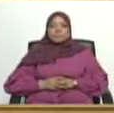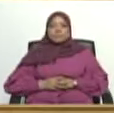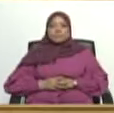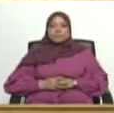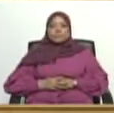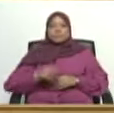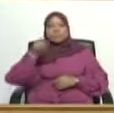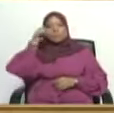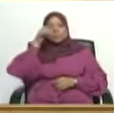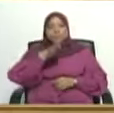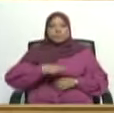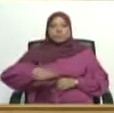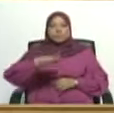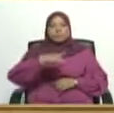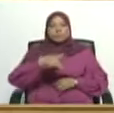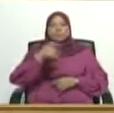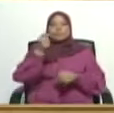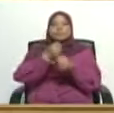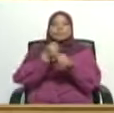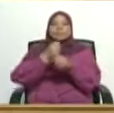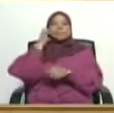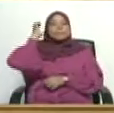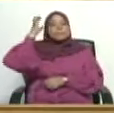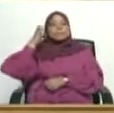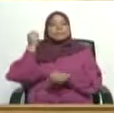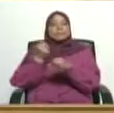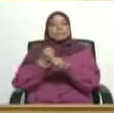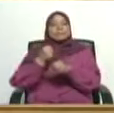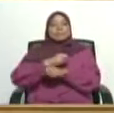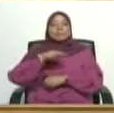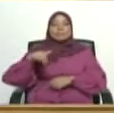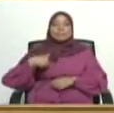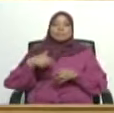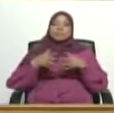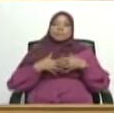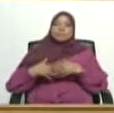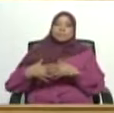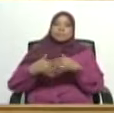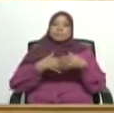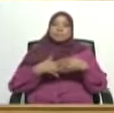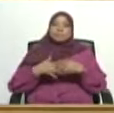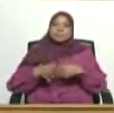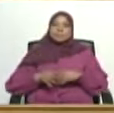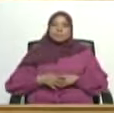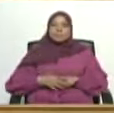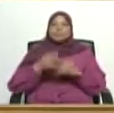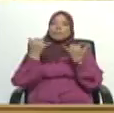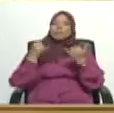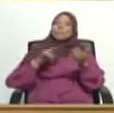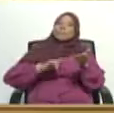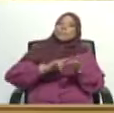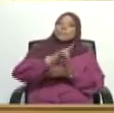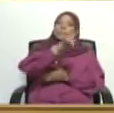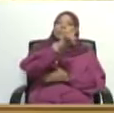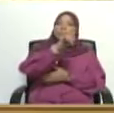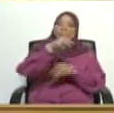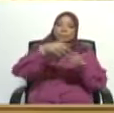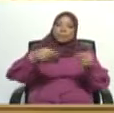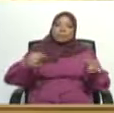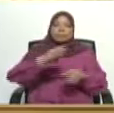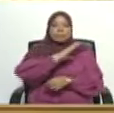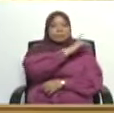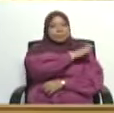Fueron unos pueblos que en Europa después se convirtieron al judaísmo y viajaron a tierra